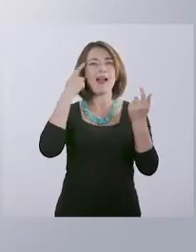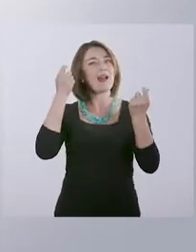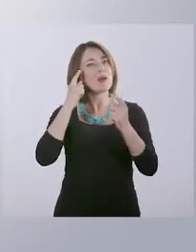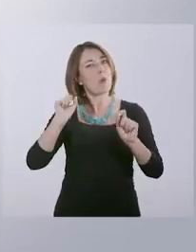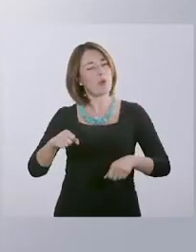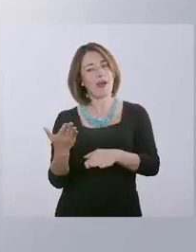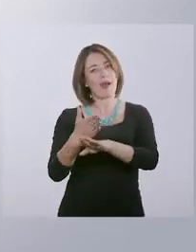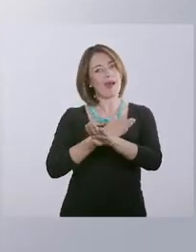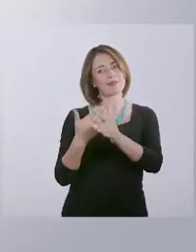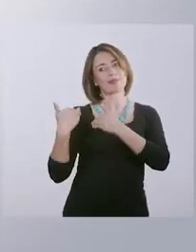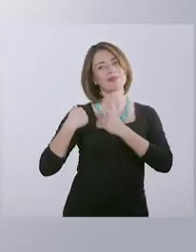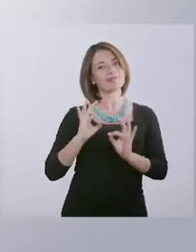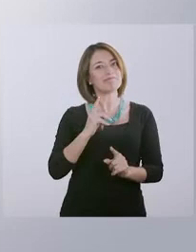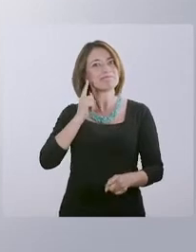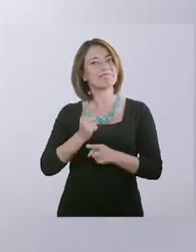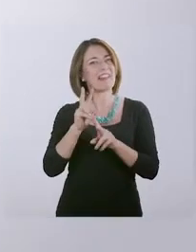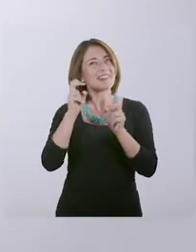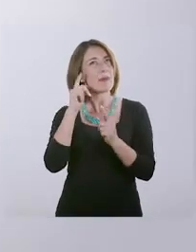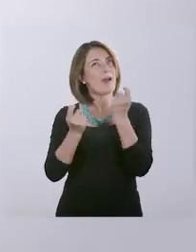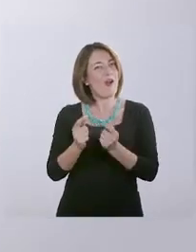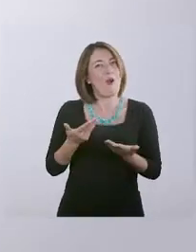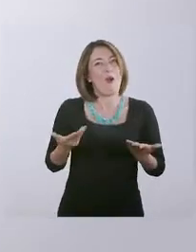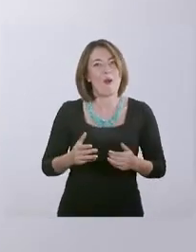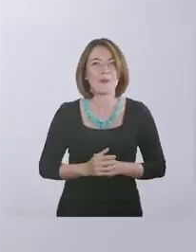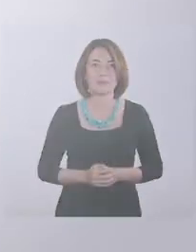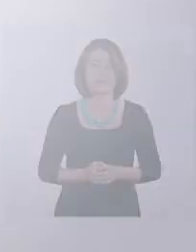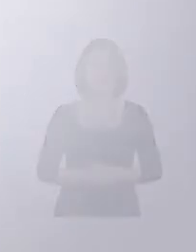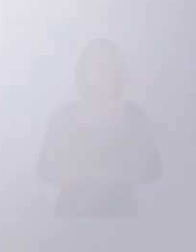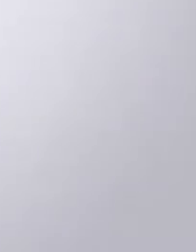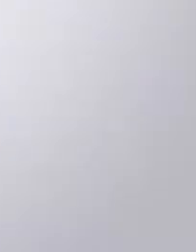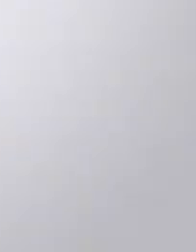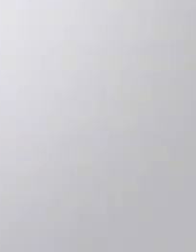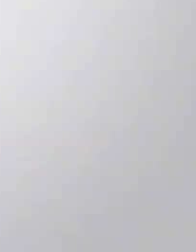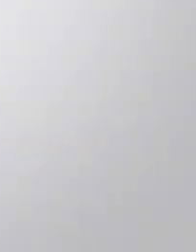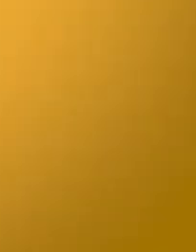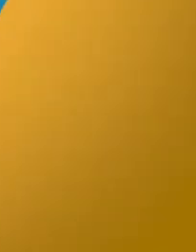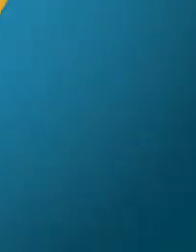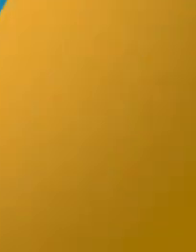estrategias para tomar decisiones responsables y eficientes en el campo de las finanzas.